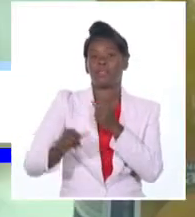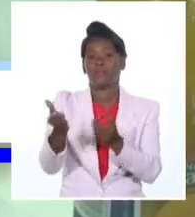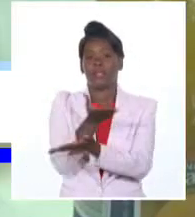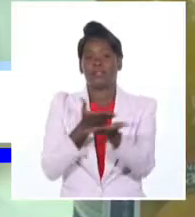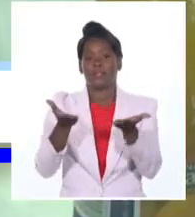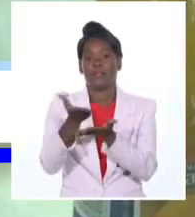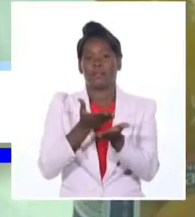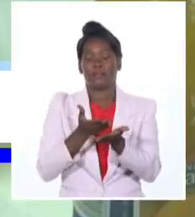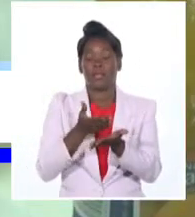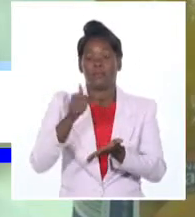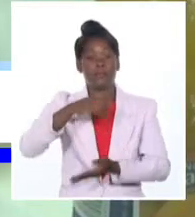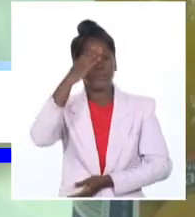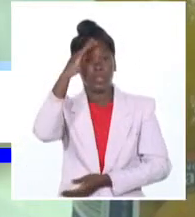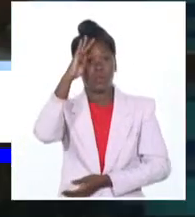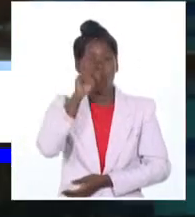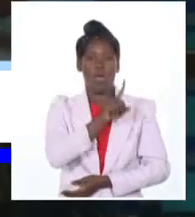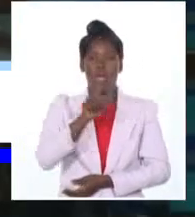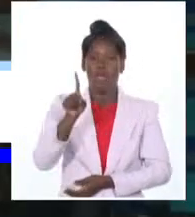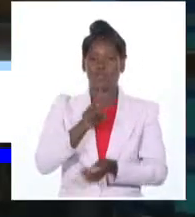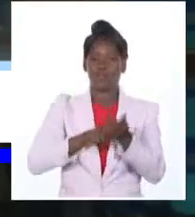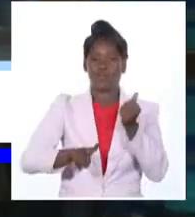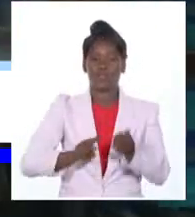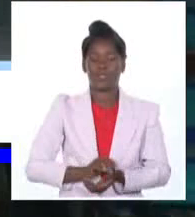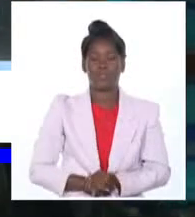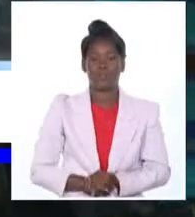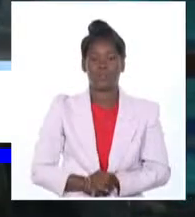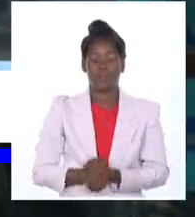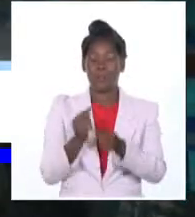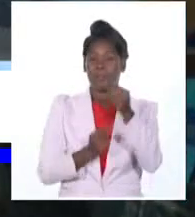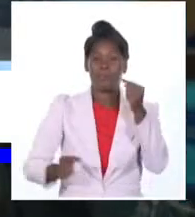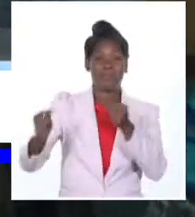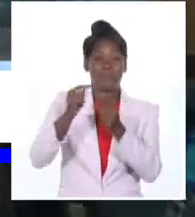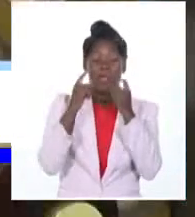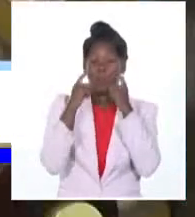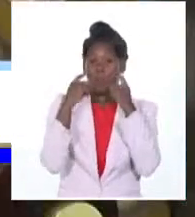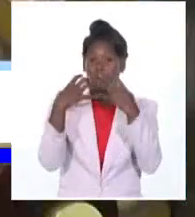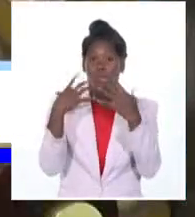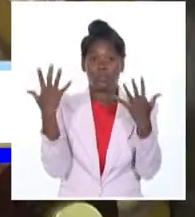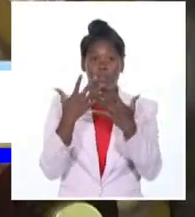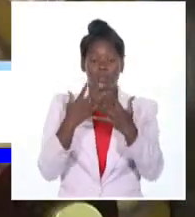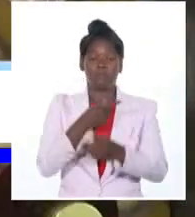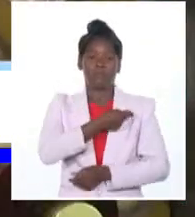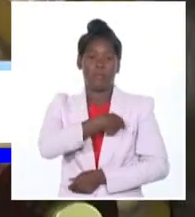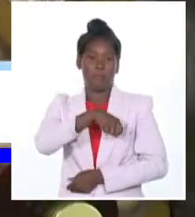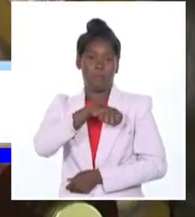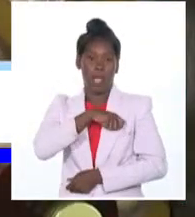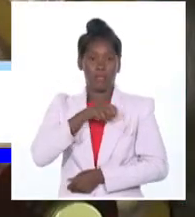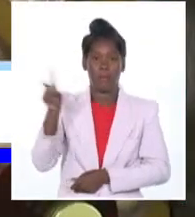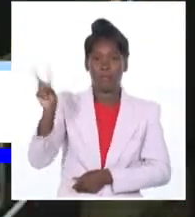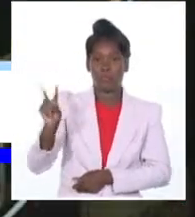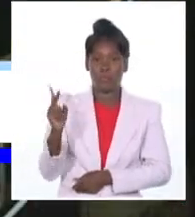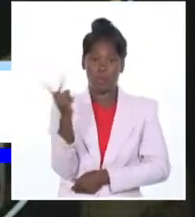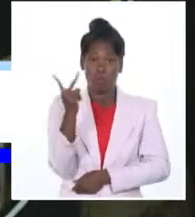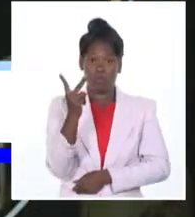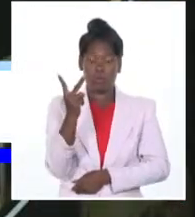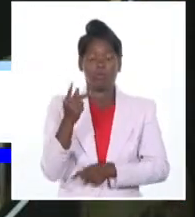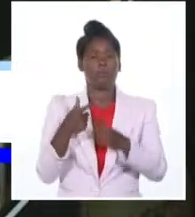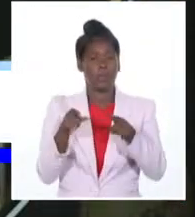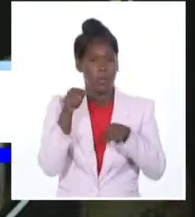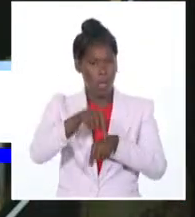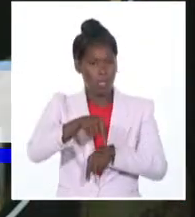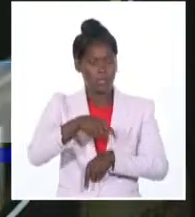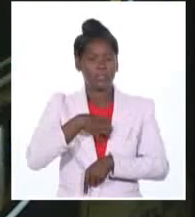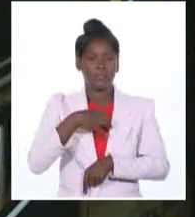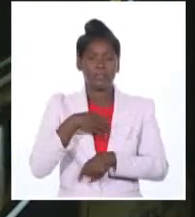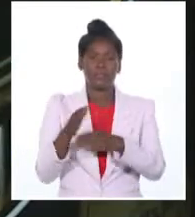provincias cubanas. España y Venezuela son las naciones con mayor representación hasta el momento, así como un grupo importante de inversores en sectores